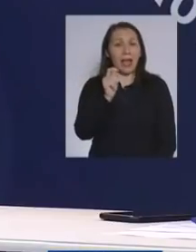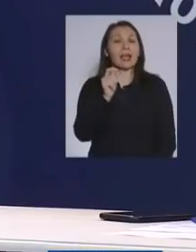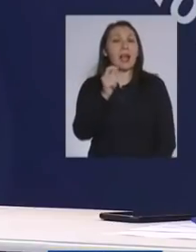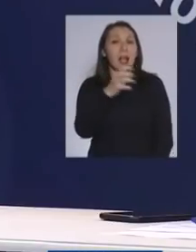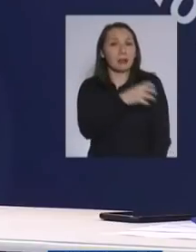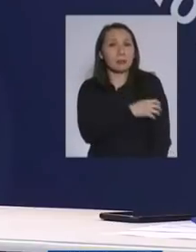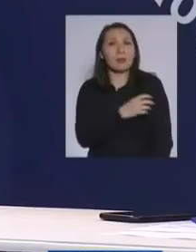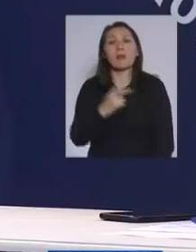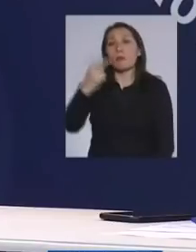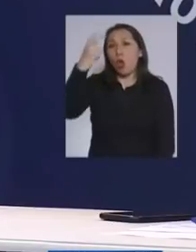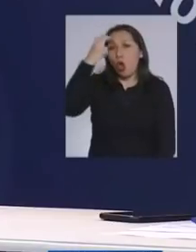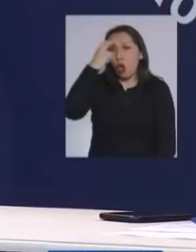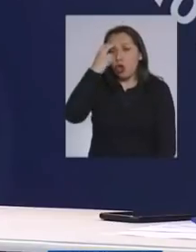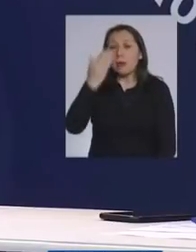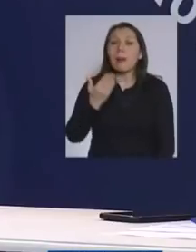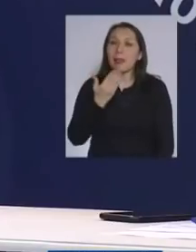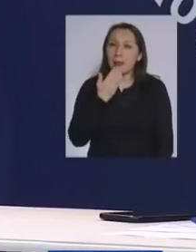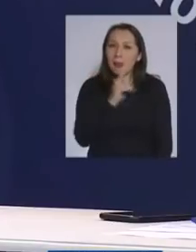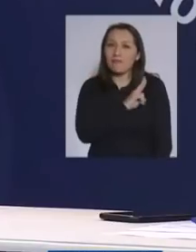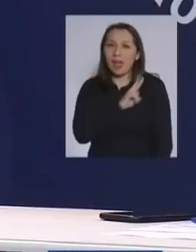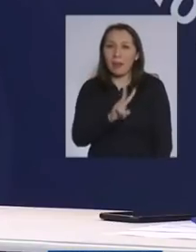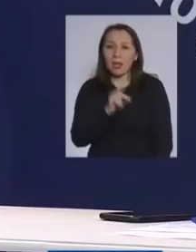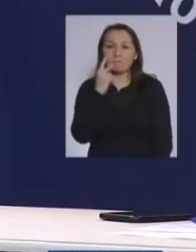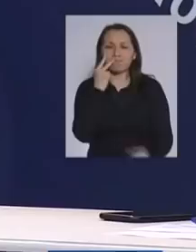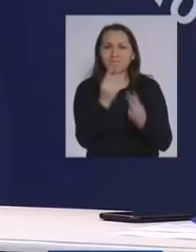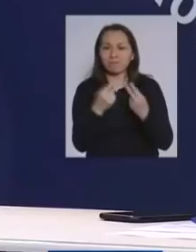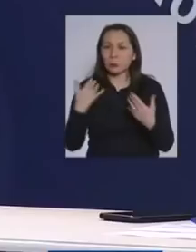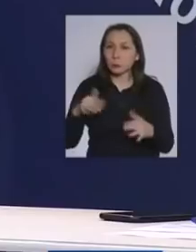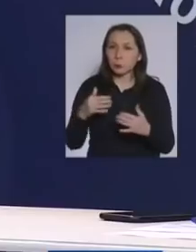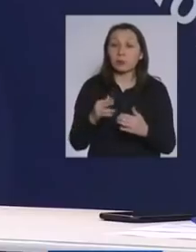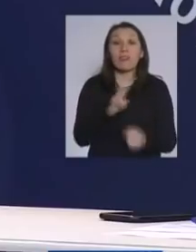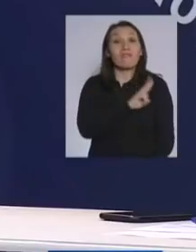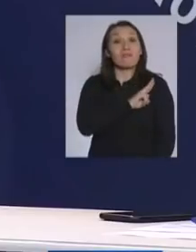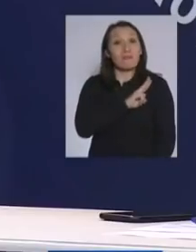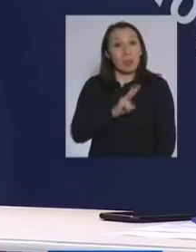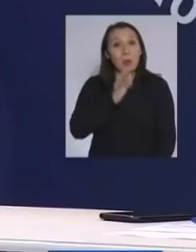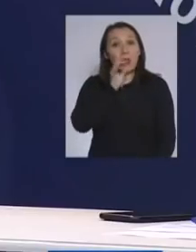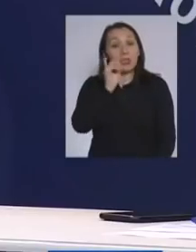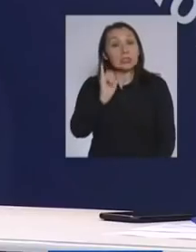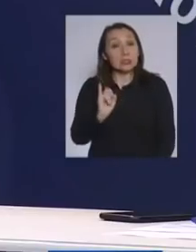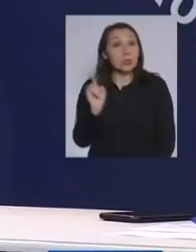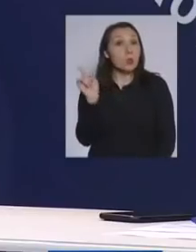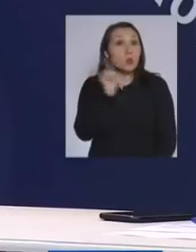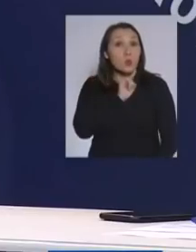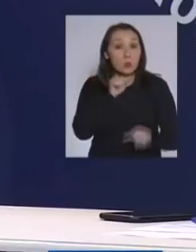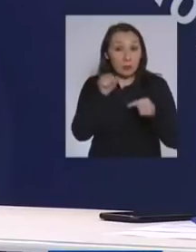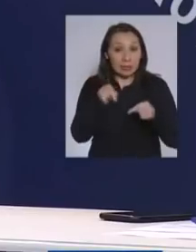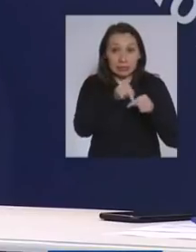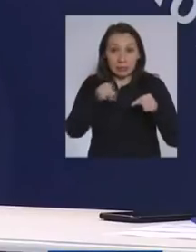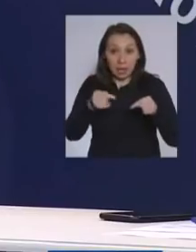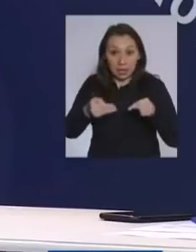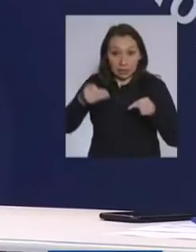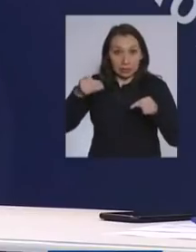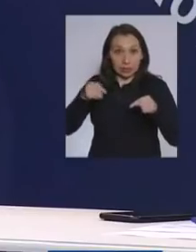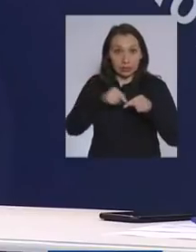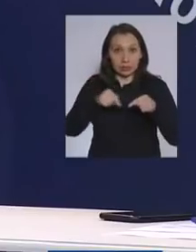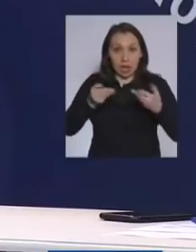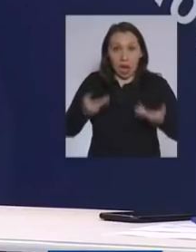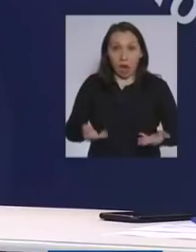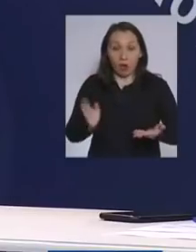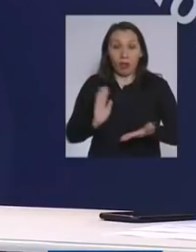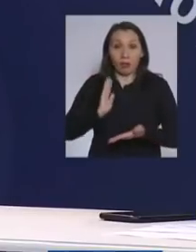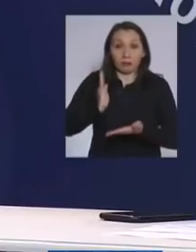regiones de Coquimbo y también Valparaíso. En relación a Valparaíso, quiero decir sí que la última semana, esta última semana que terminó